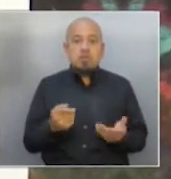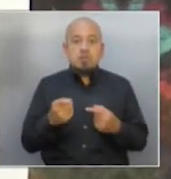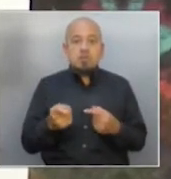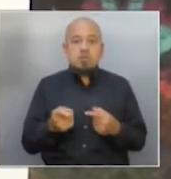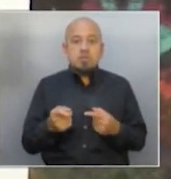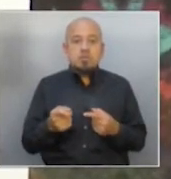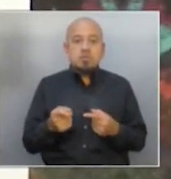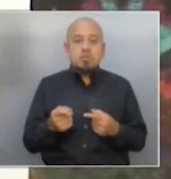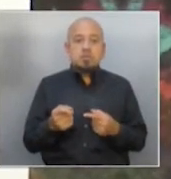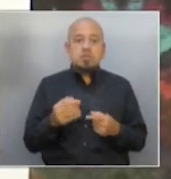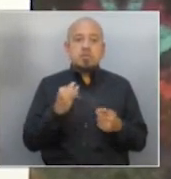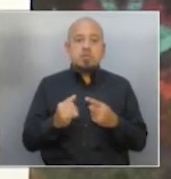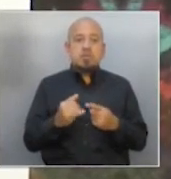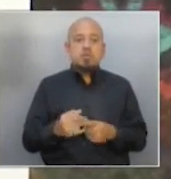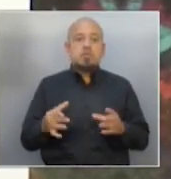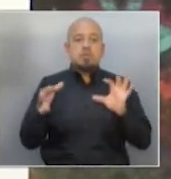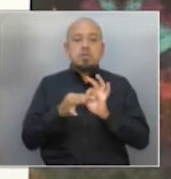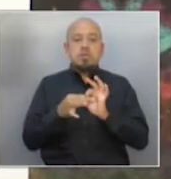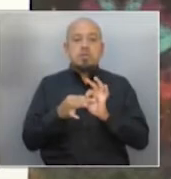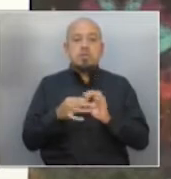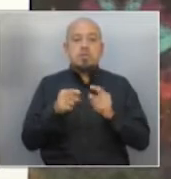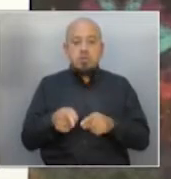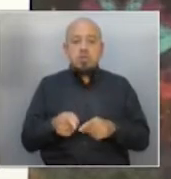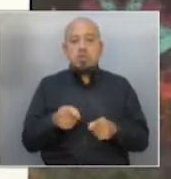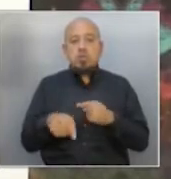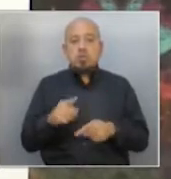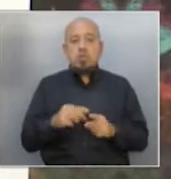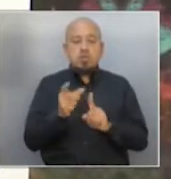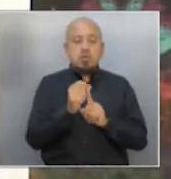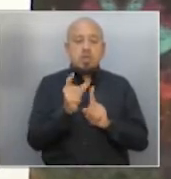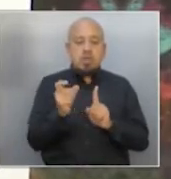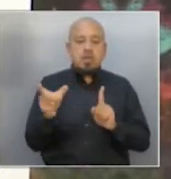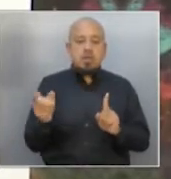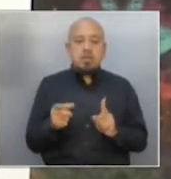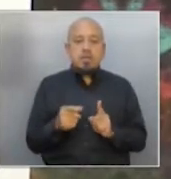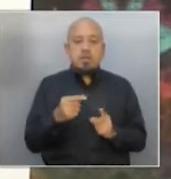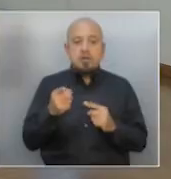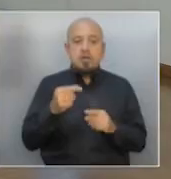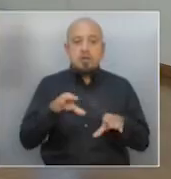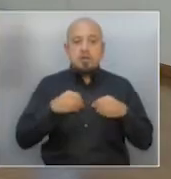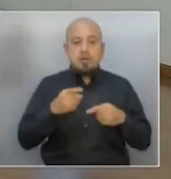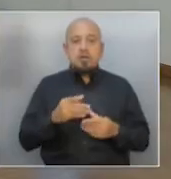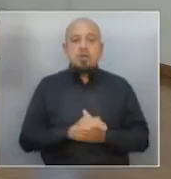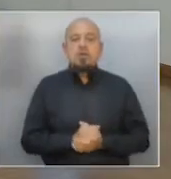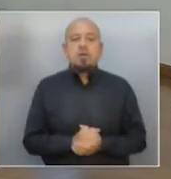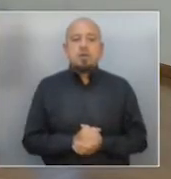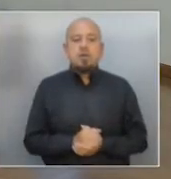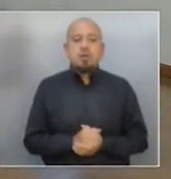decidí justamente conectar con ese aspecto de la obra que tiene que ver con las escalas y aceptar el desafío.